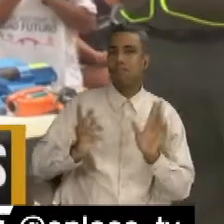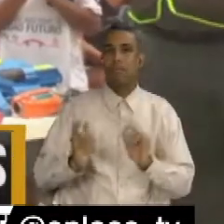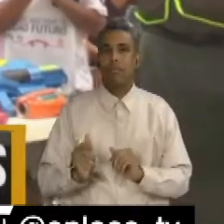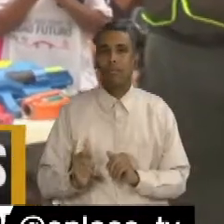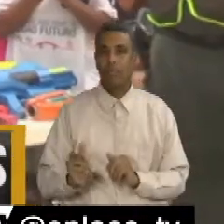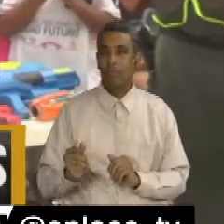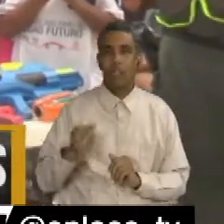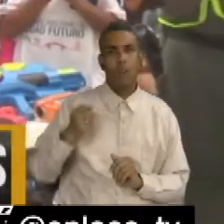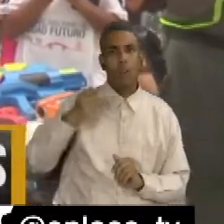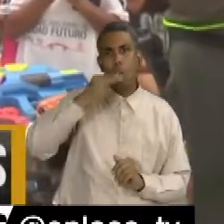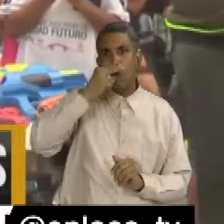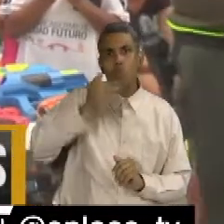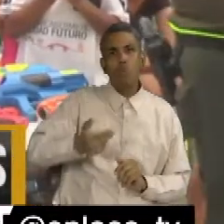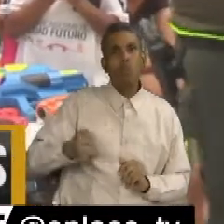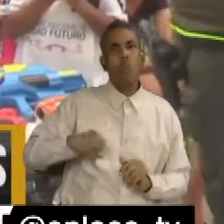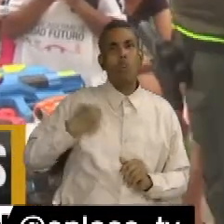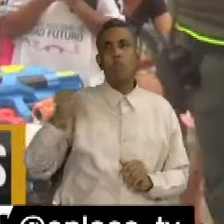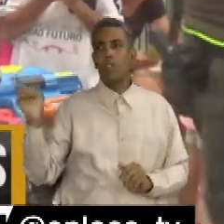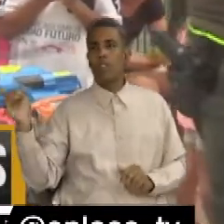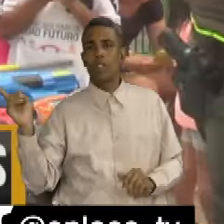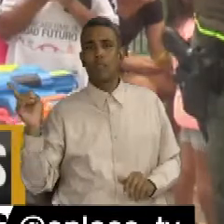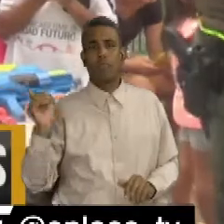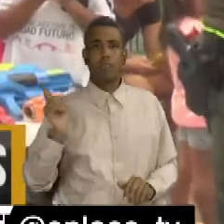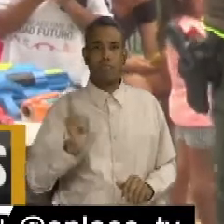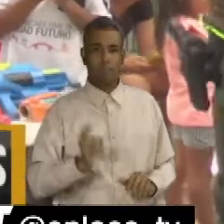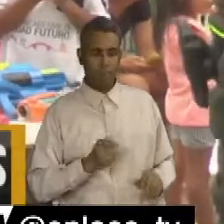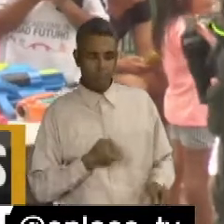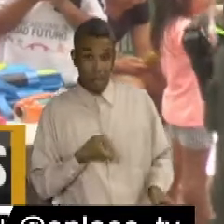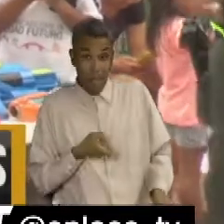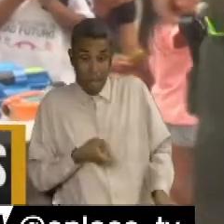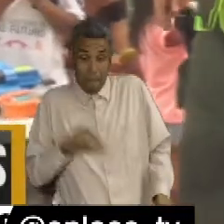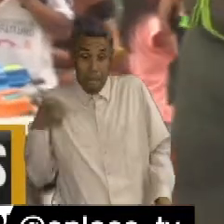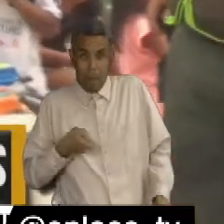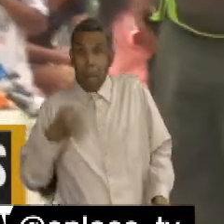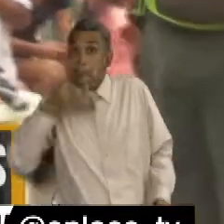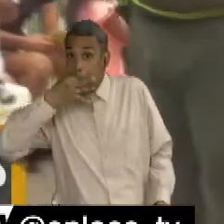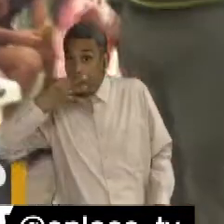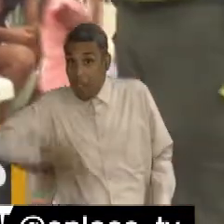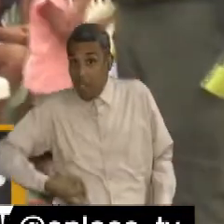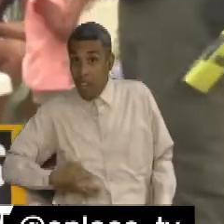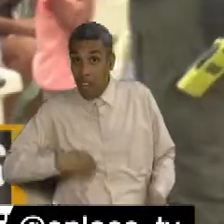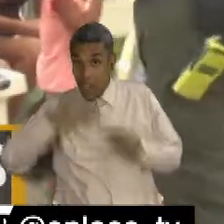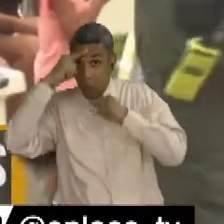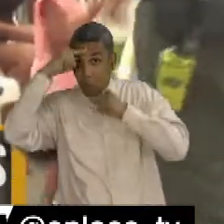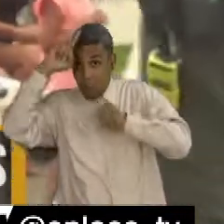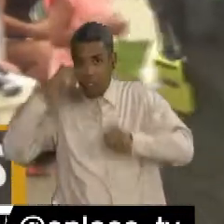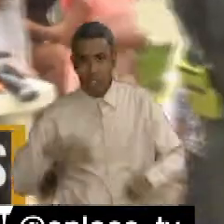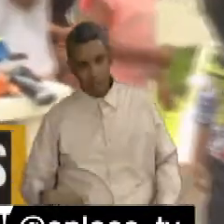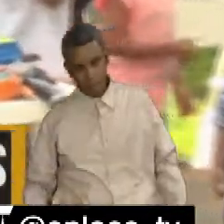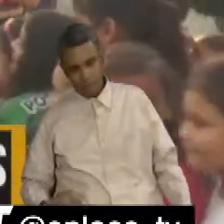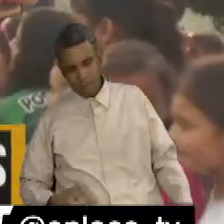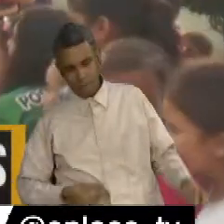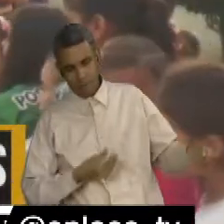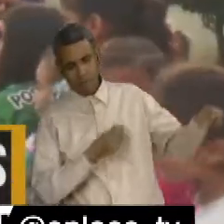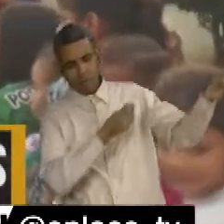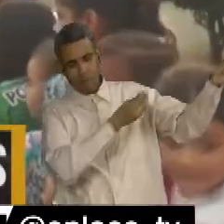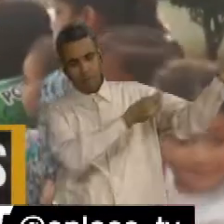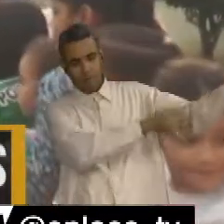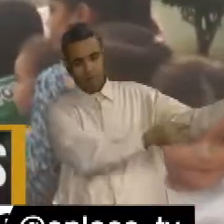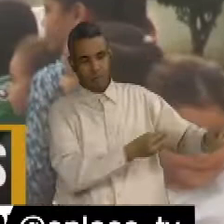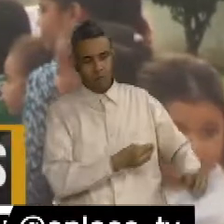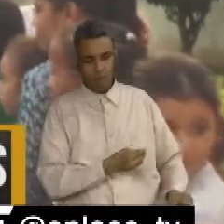escopeta, donde buscamos de que los niños de la comunidad del barrio Los Corales entreguen,